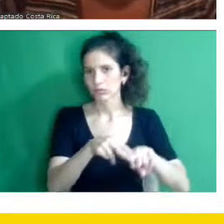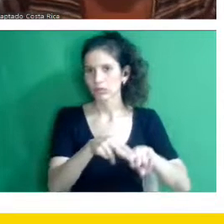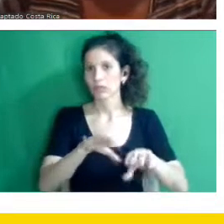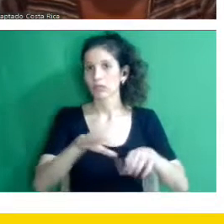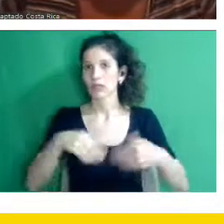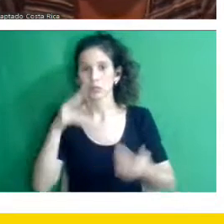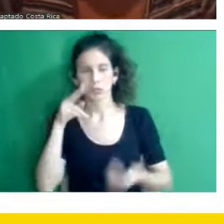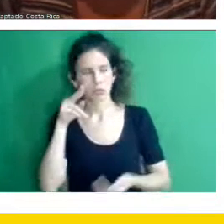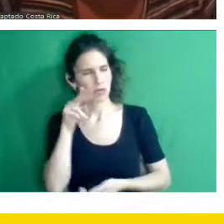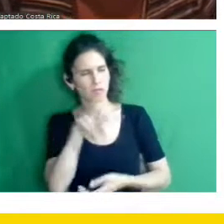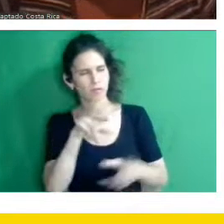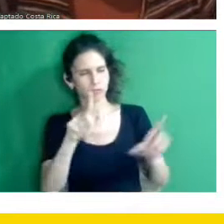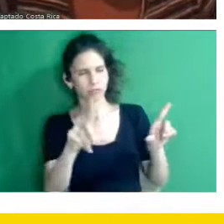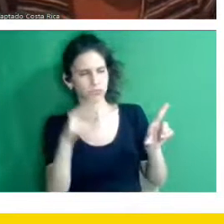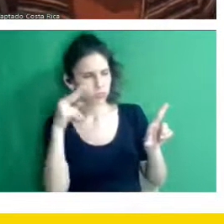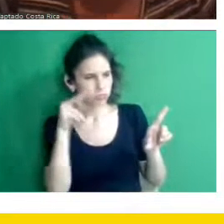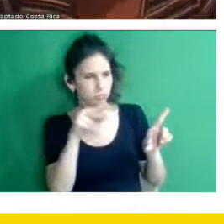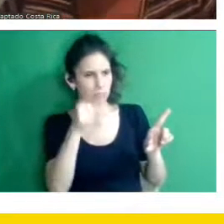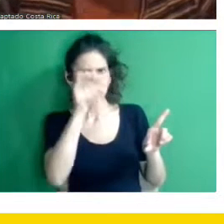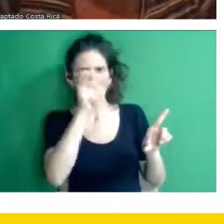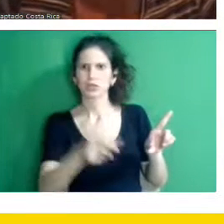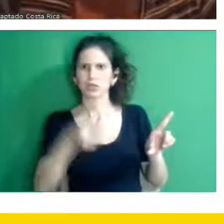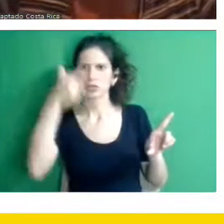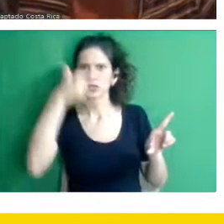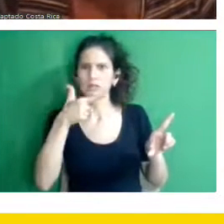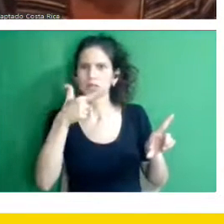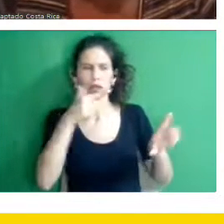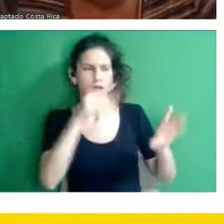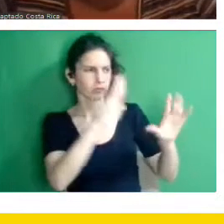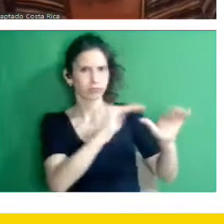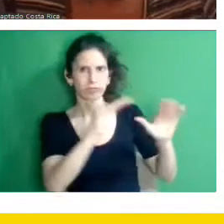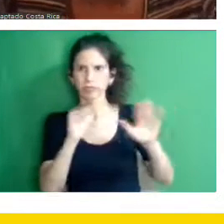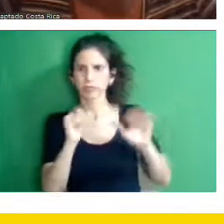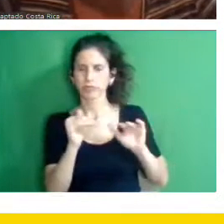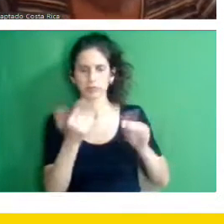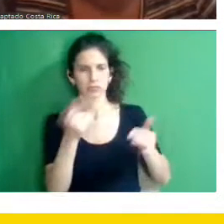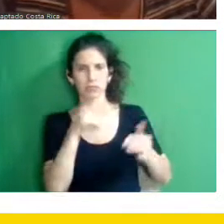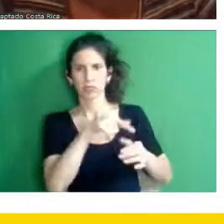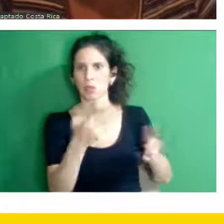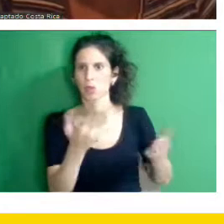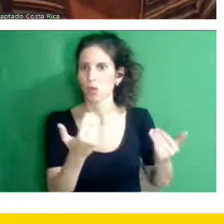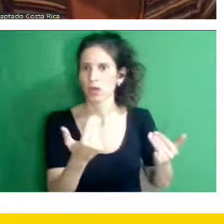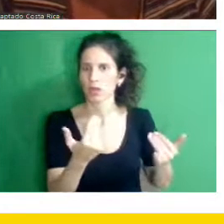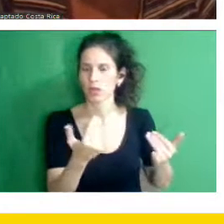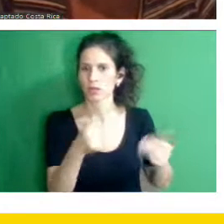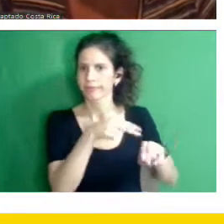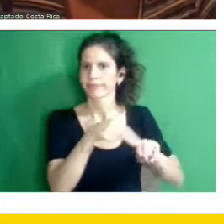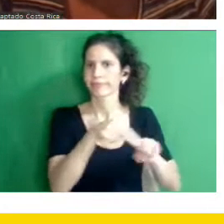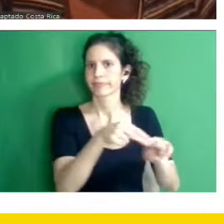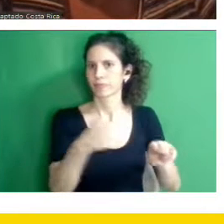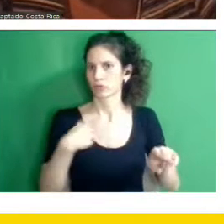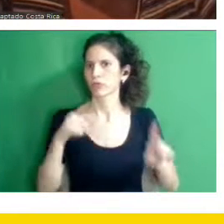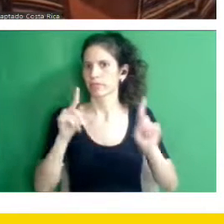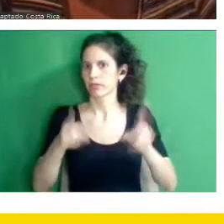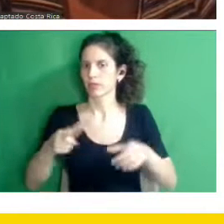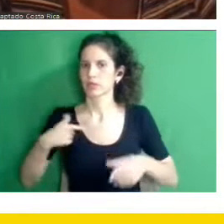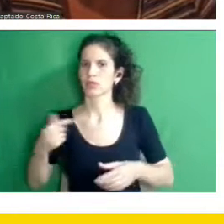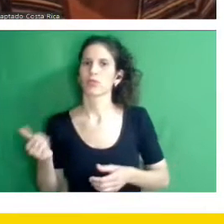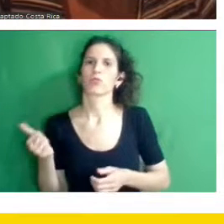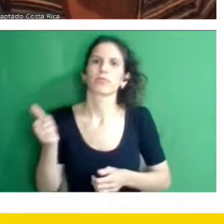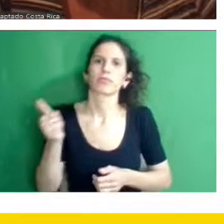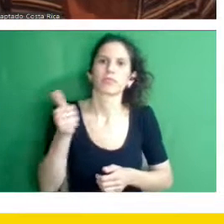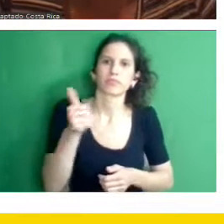surfista completamente ciego que surfeaba, y dijo: si él puede, ¿por qué yo no?, ¿verdad? Entonces llegó a uno de nuestros entrenamientos y